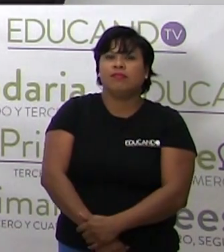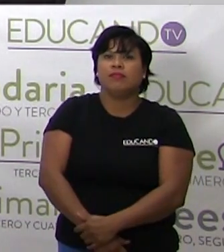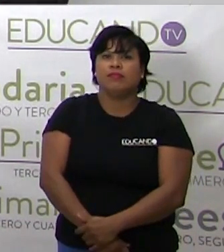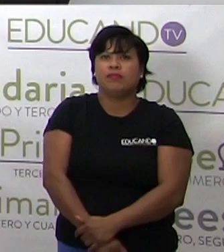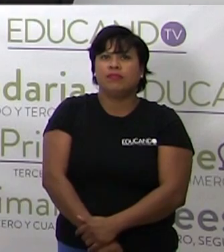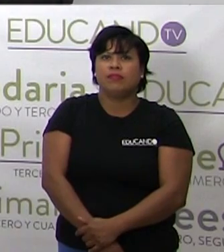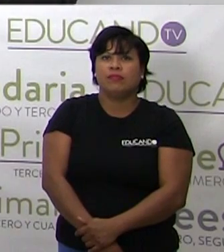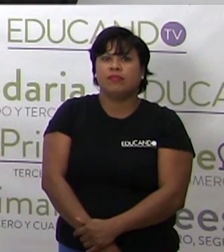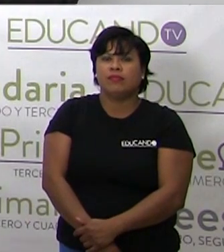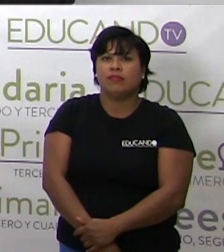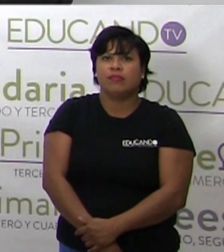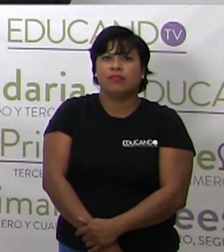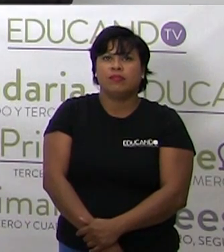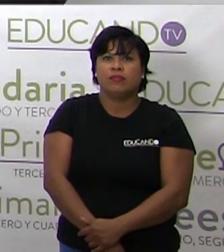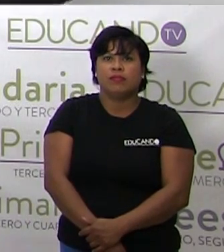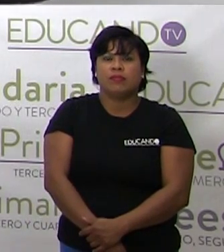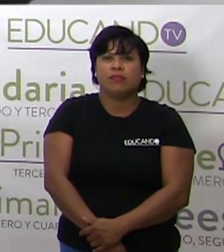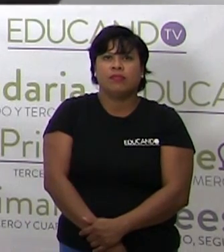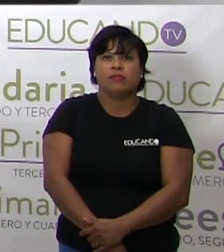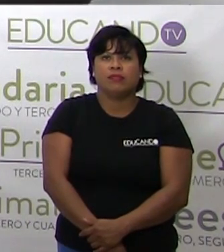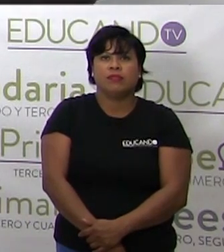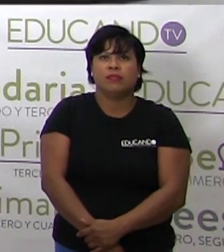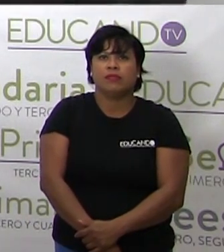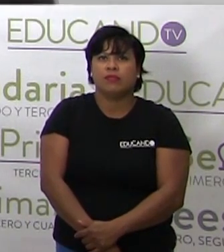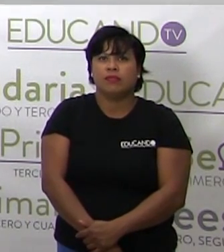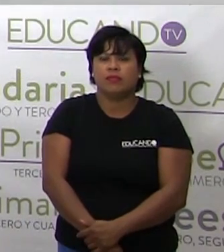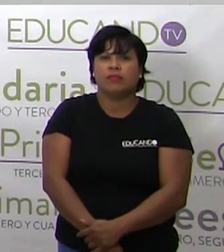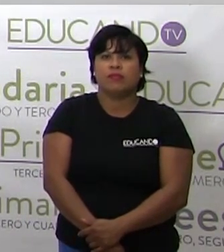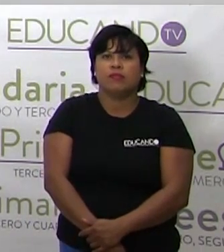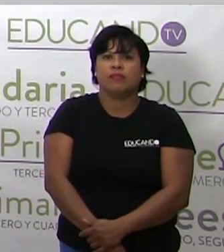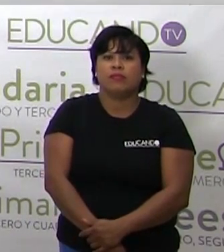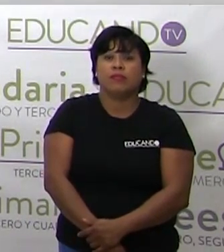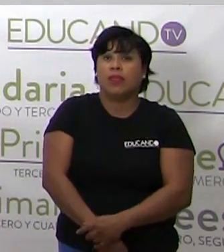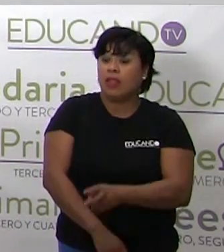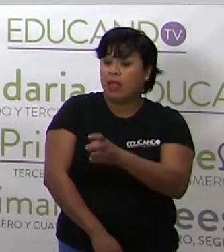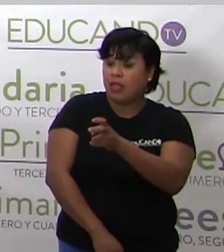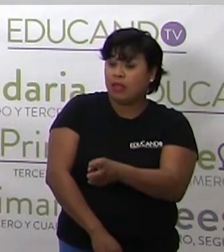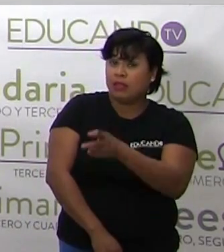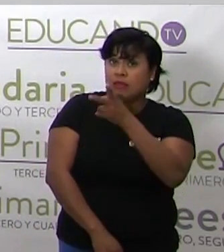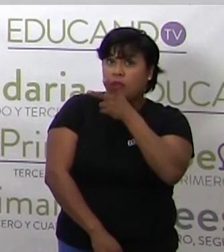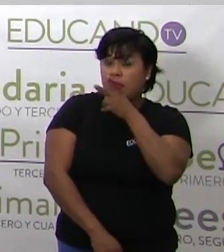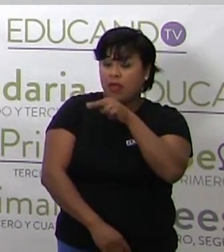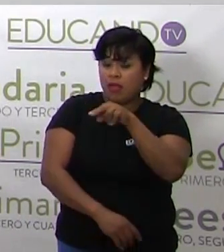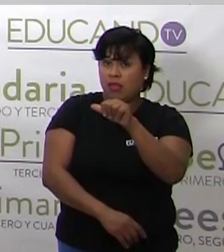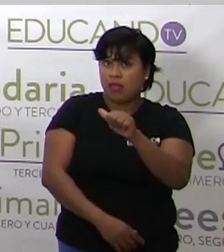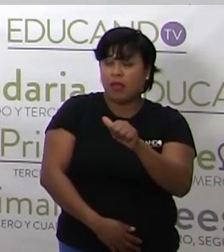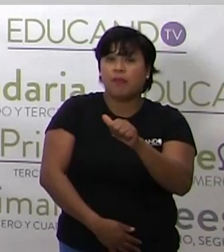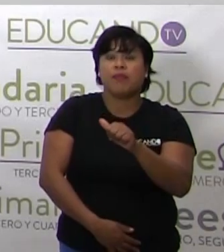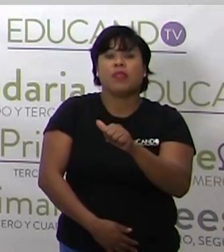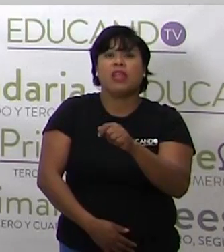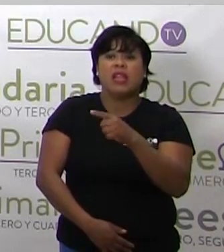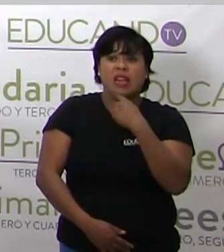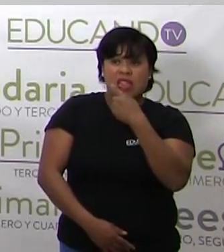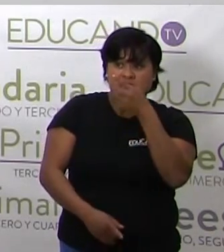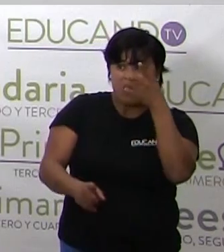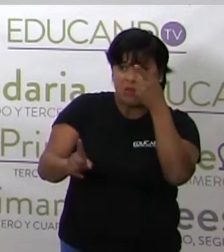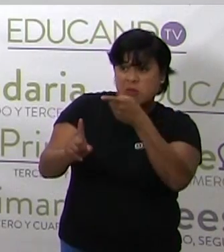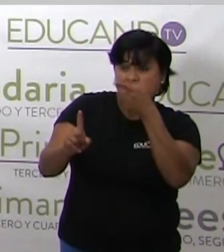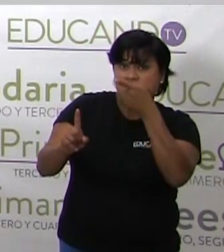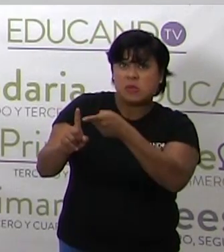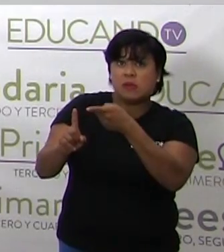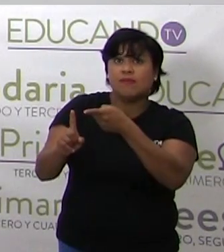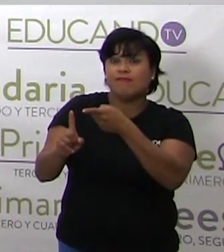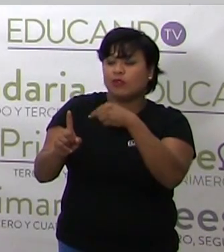Ana. Muy bien. Y el padre de Ana amenazaba a su